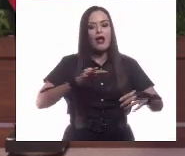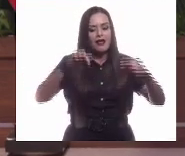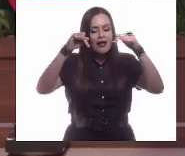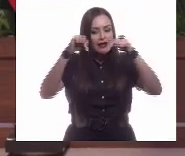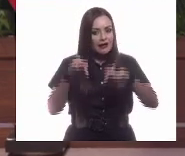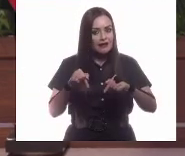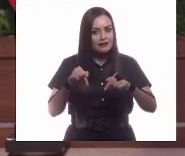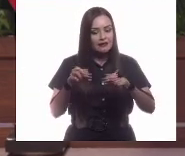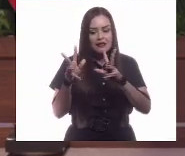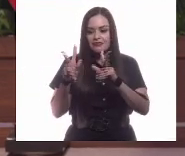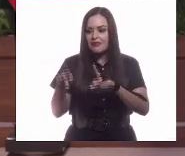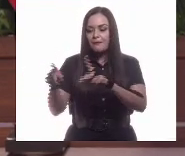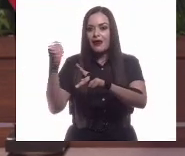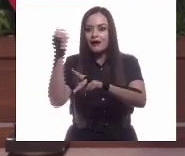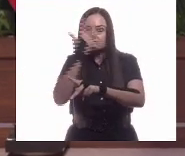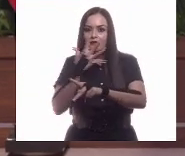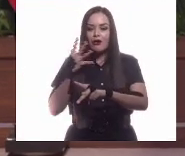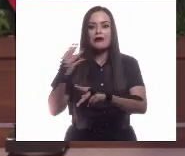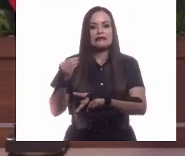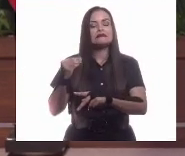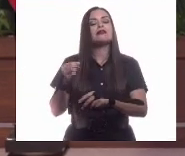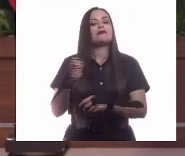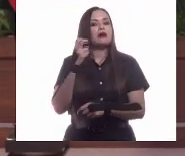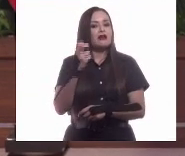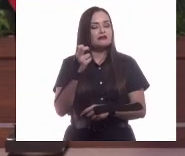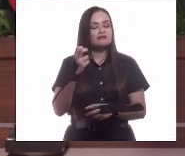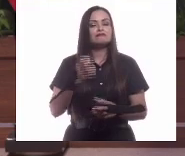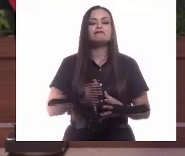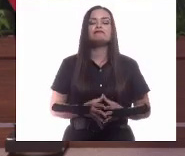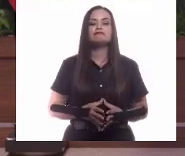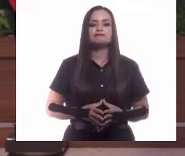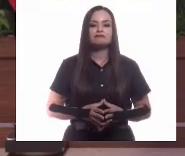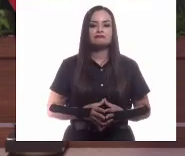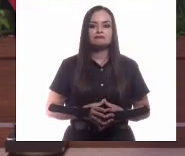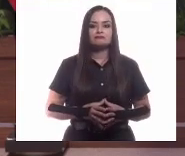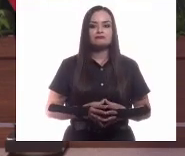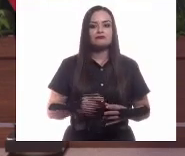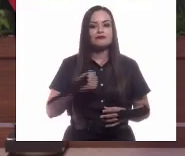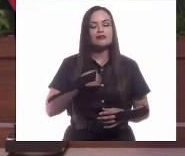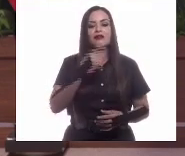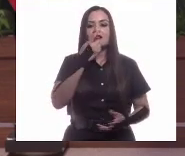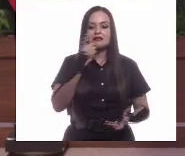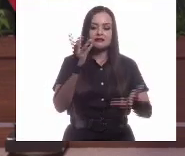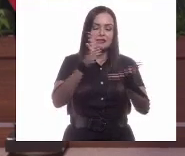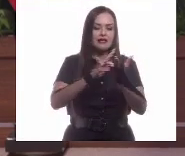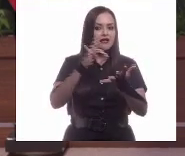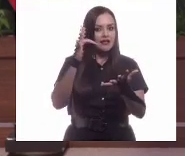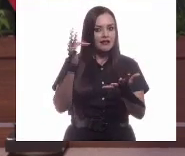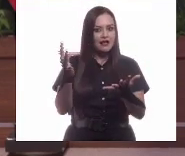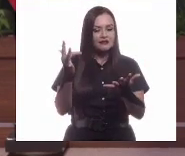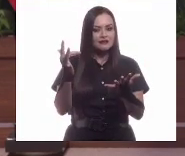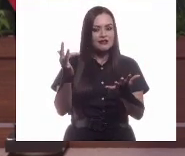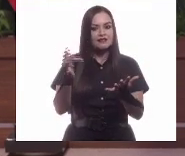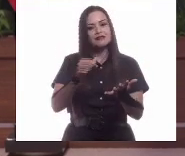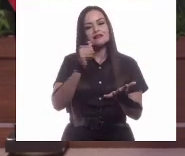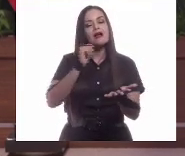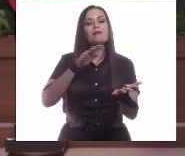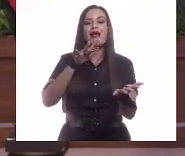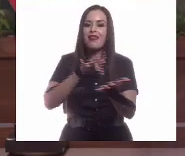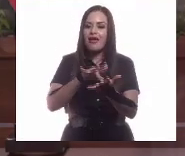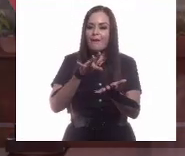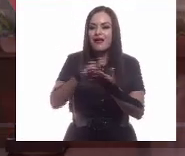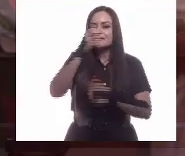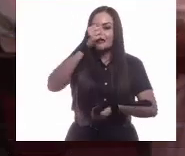de playa más atractivo. Quiero aprovechar este espacio para agradecer y reconocer el apoyo que nos ha dado el